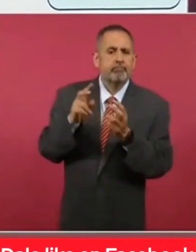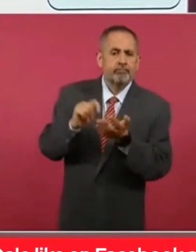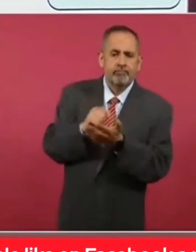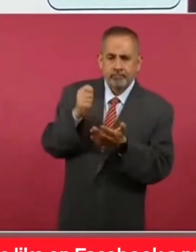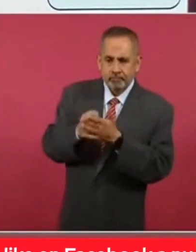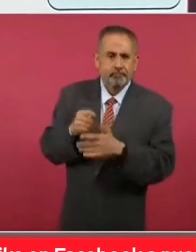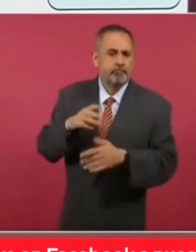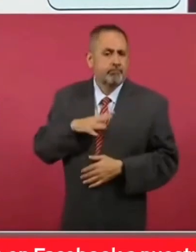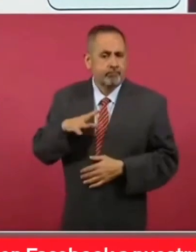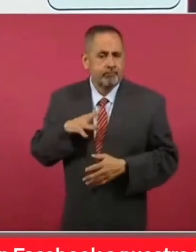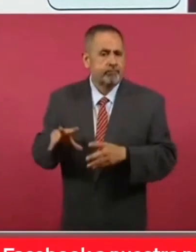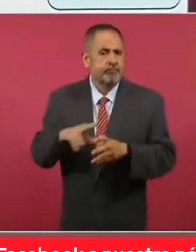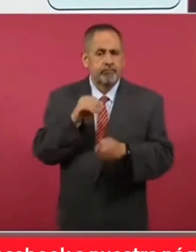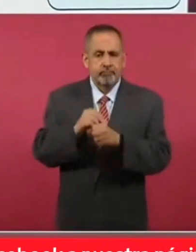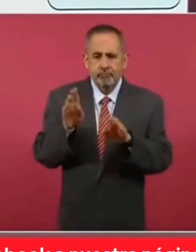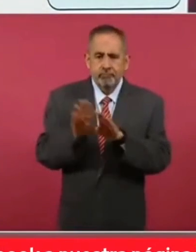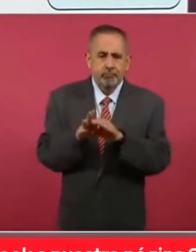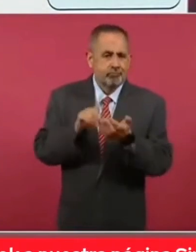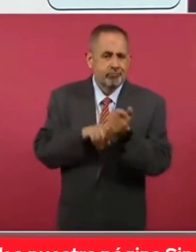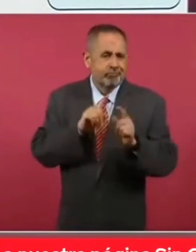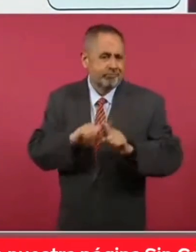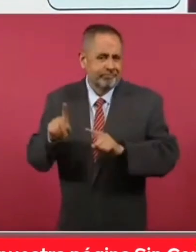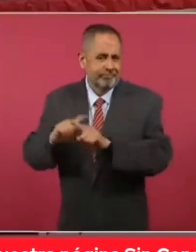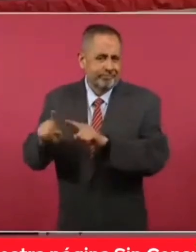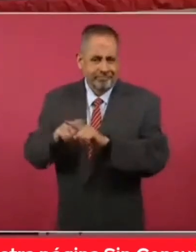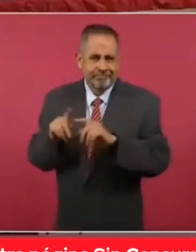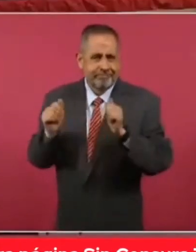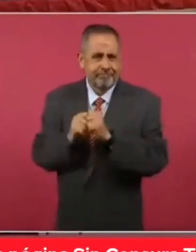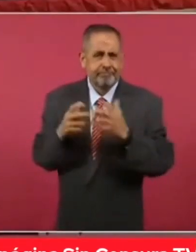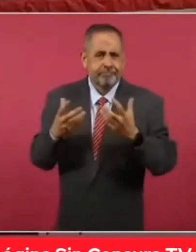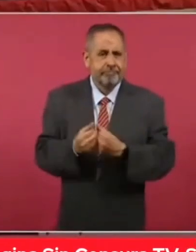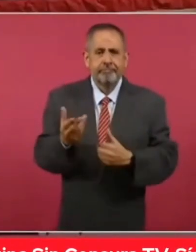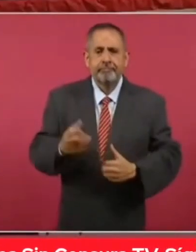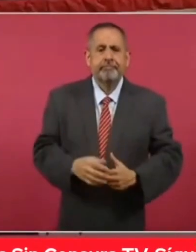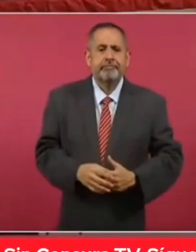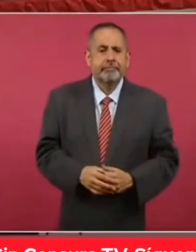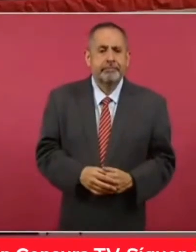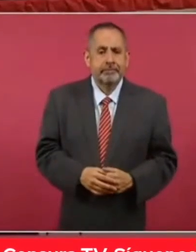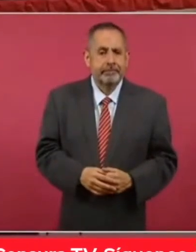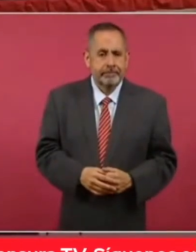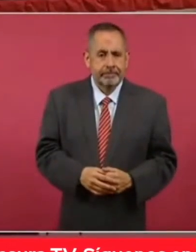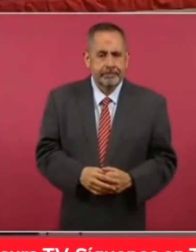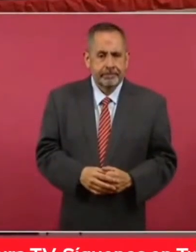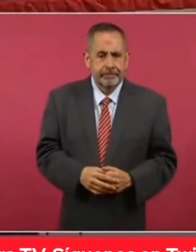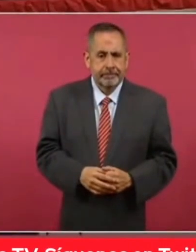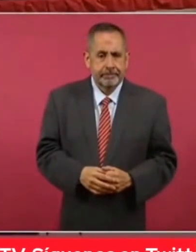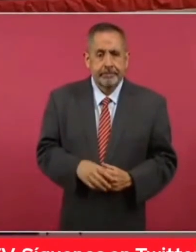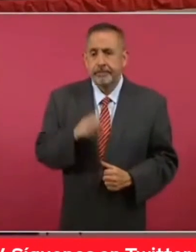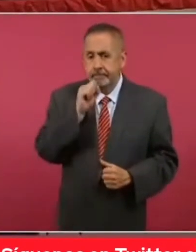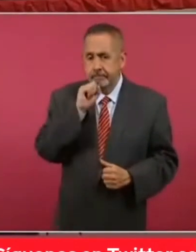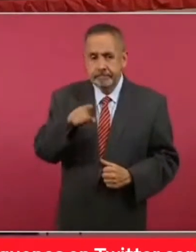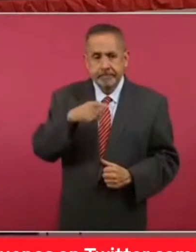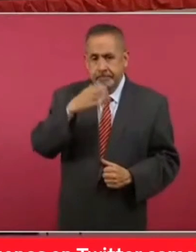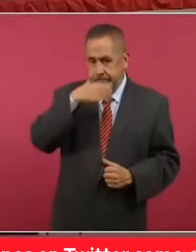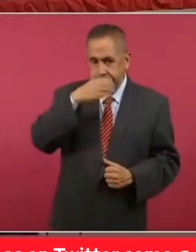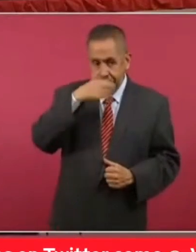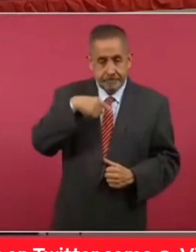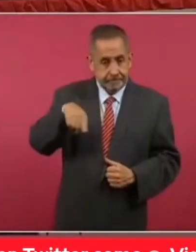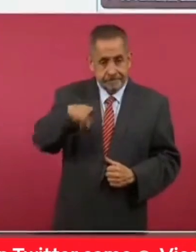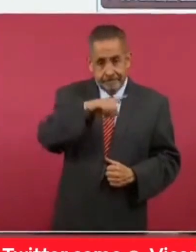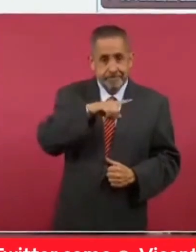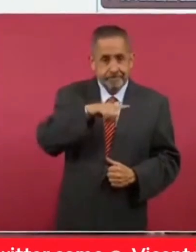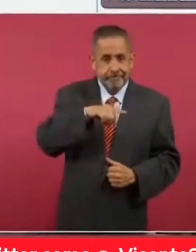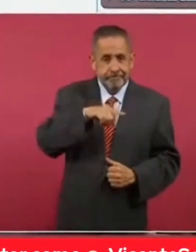también armas cortas largas cargadores equipo táctico la que sigue en Lázaro Cárdenas Michoacán armas